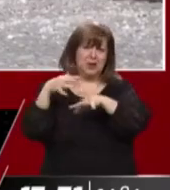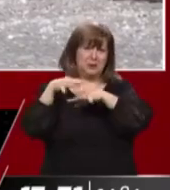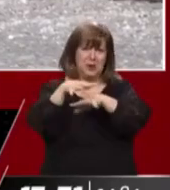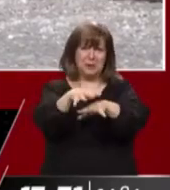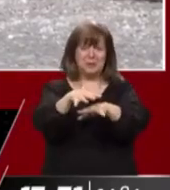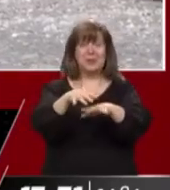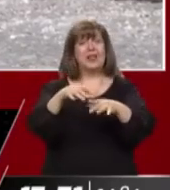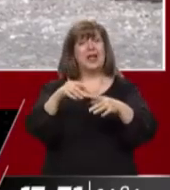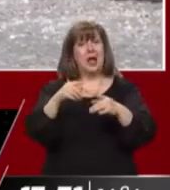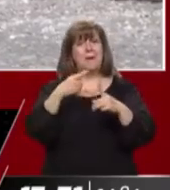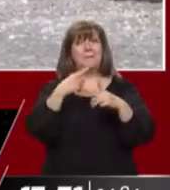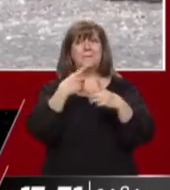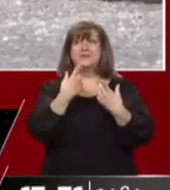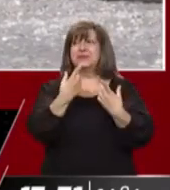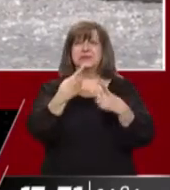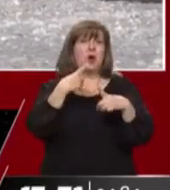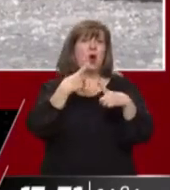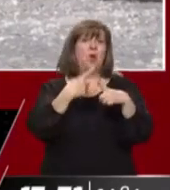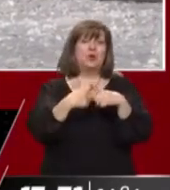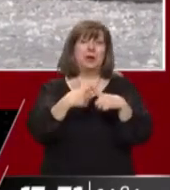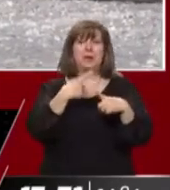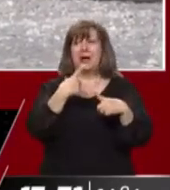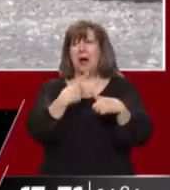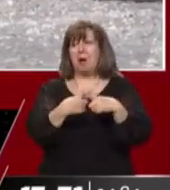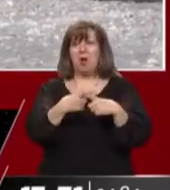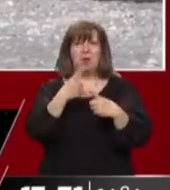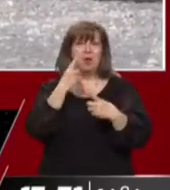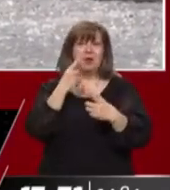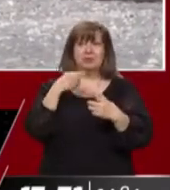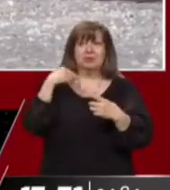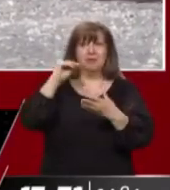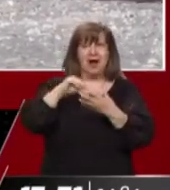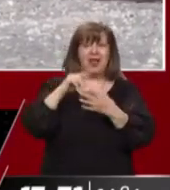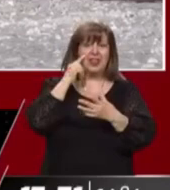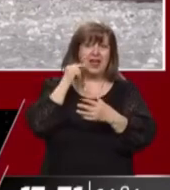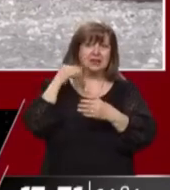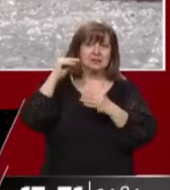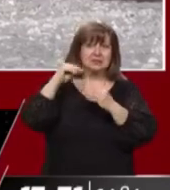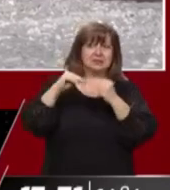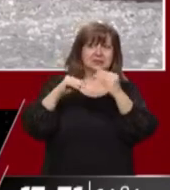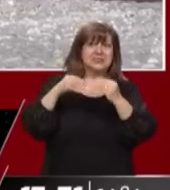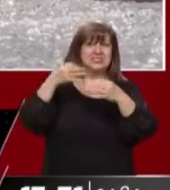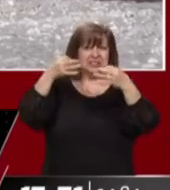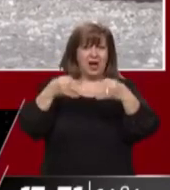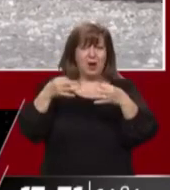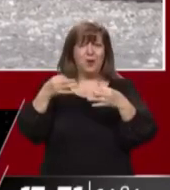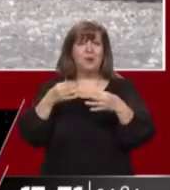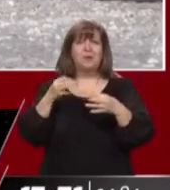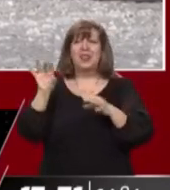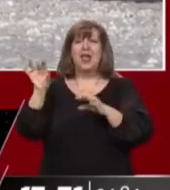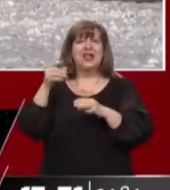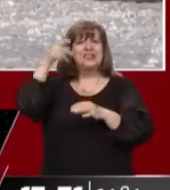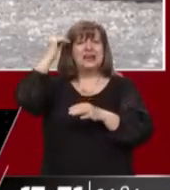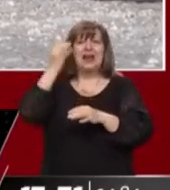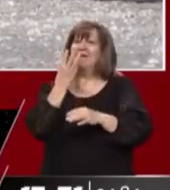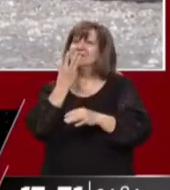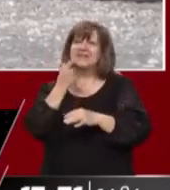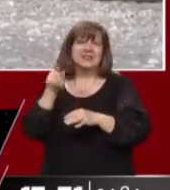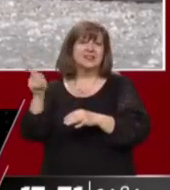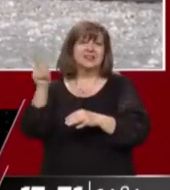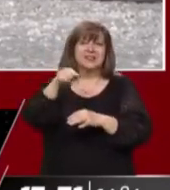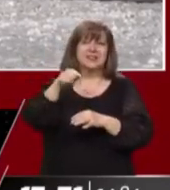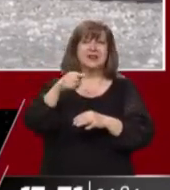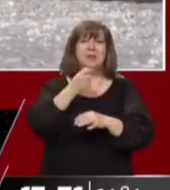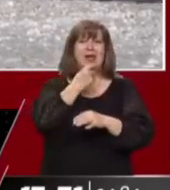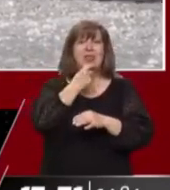Si lo vamos multiplicando por los días, una gran cantidad de chilenos eligieron la provincia de Mendoza en